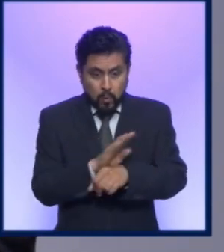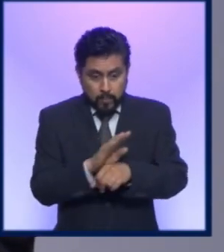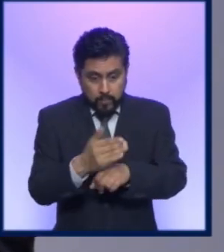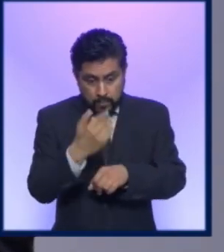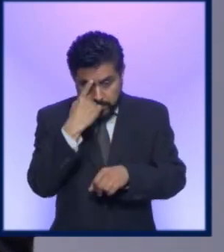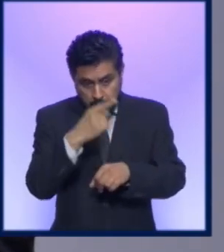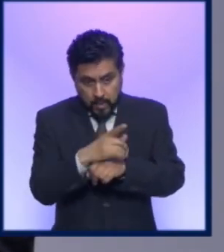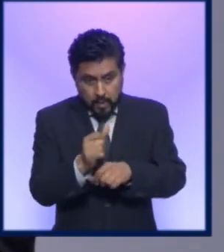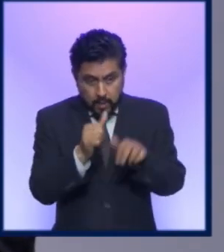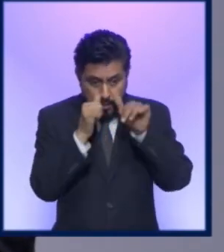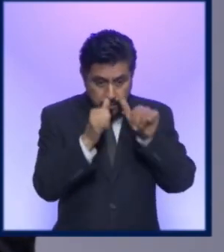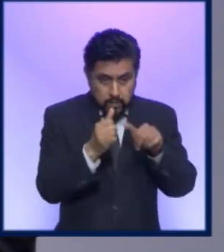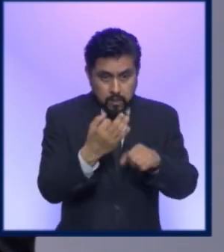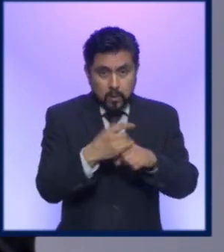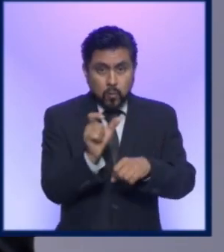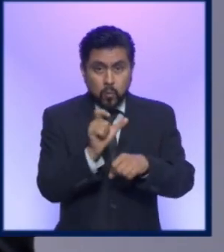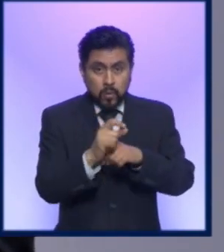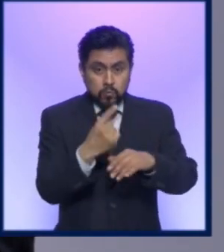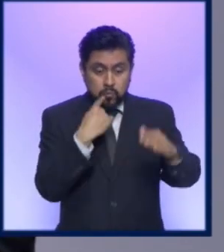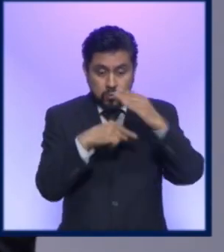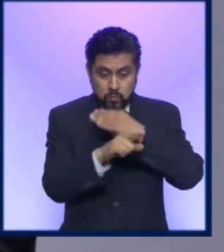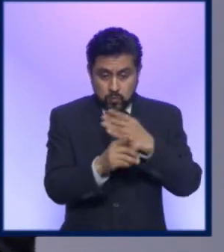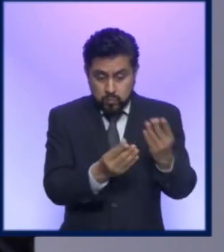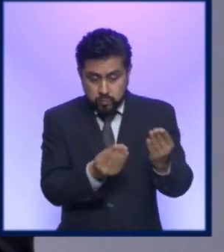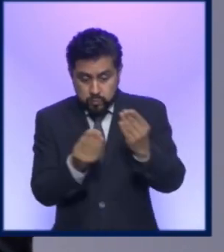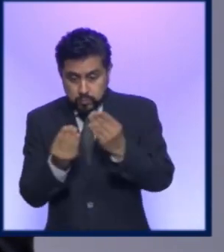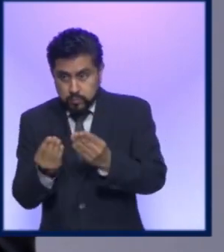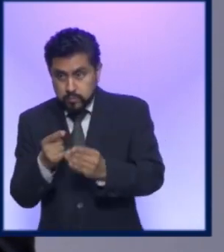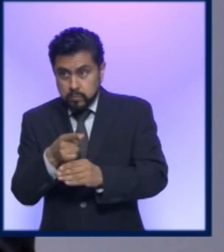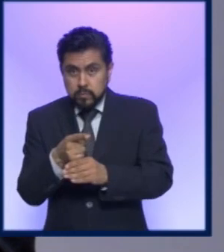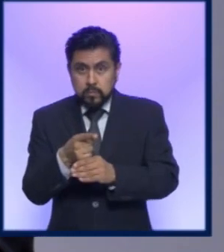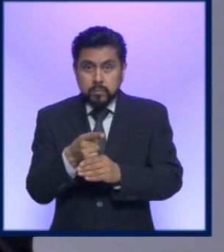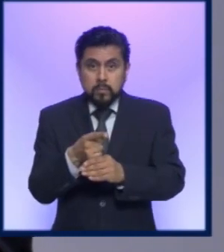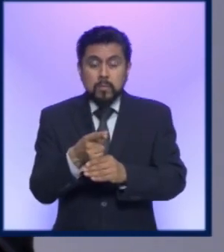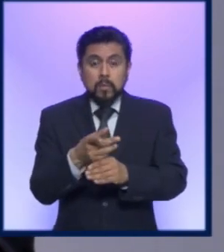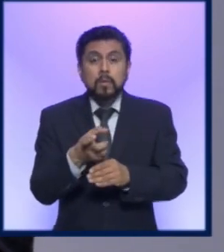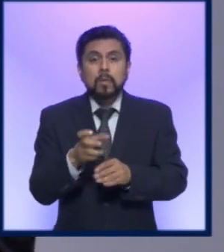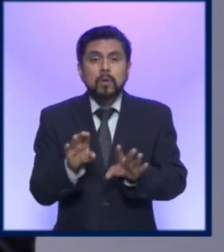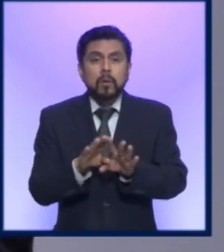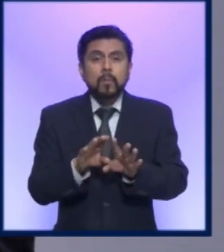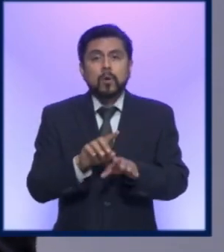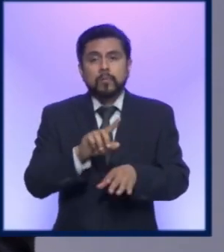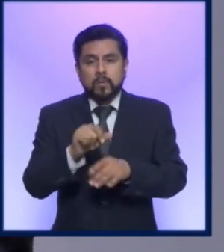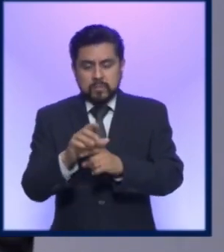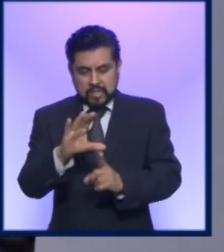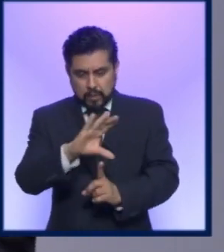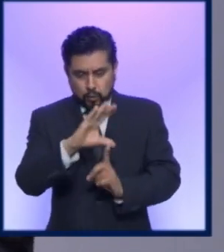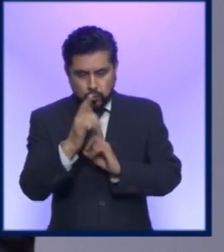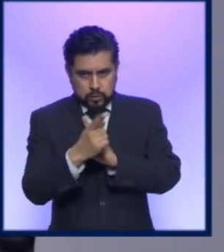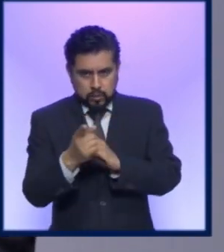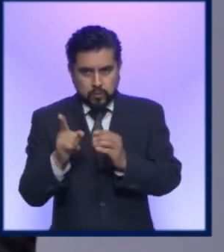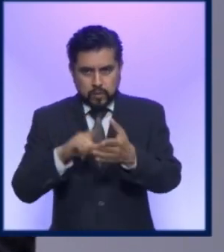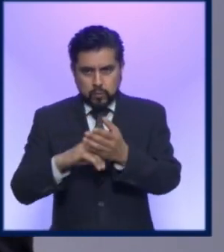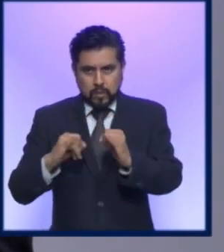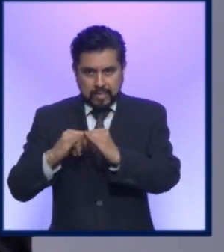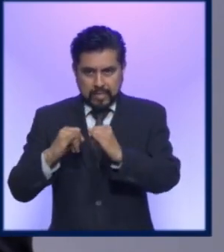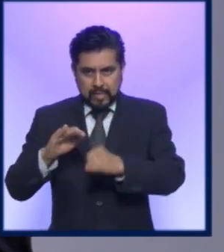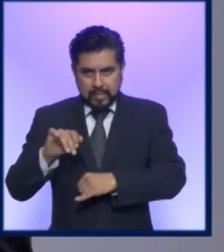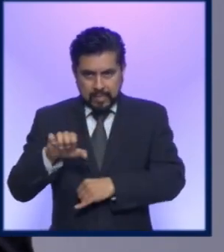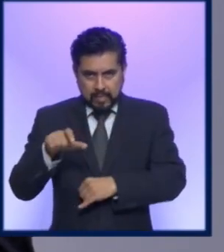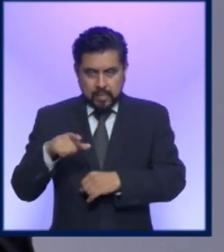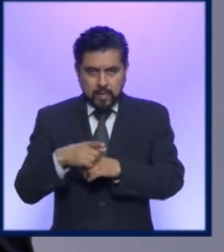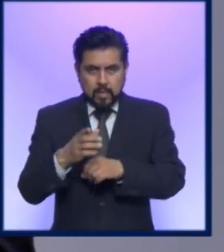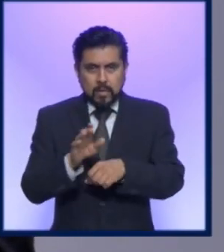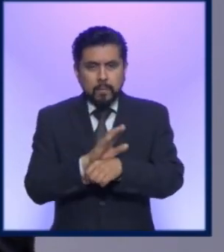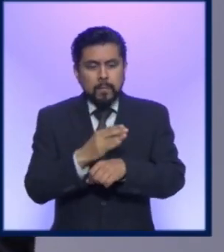resolución impugnada eh originalmente es decir la determinación emitida por el consejo general del Instituto Nacional electoral el bien